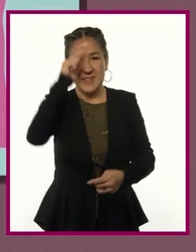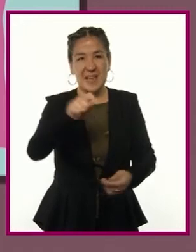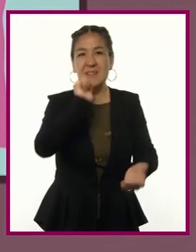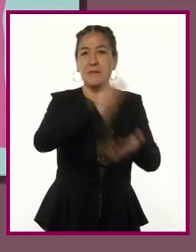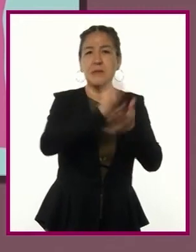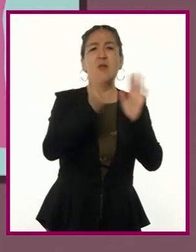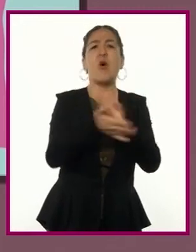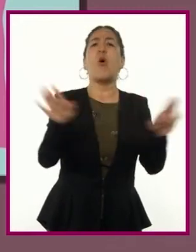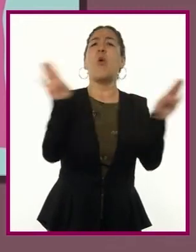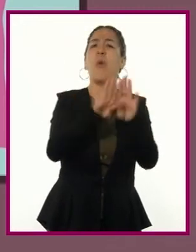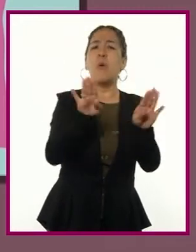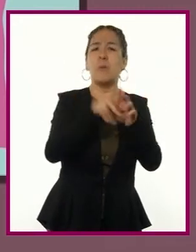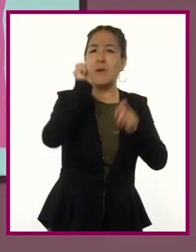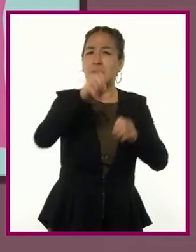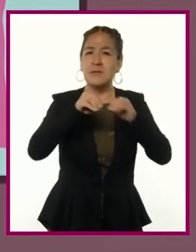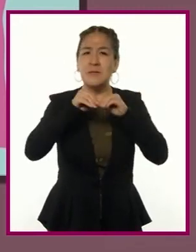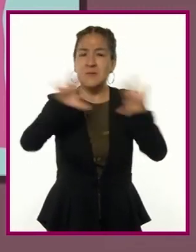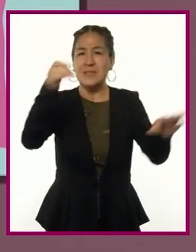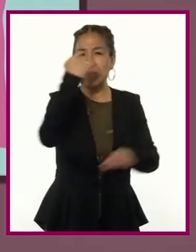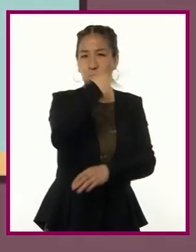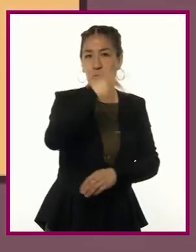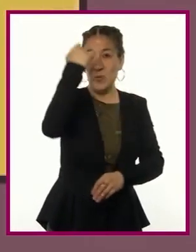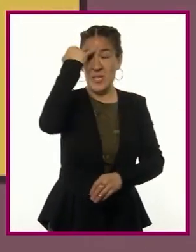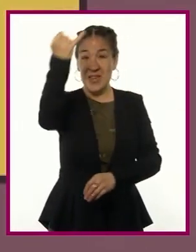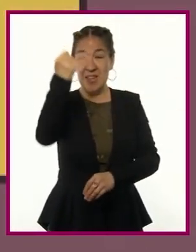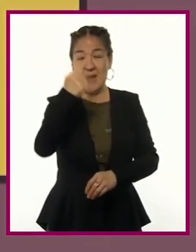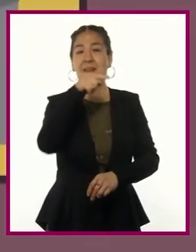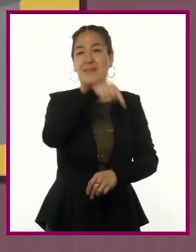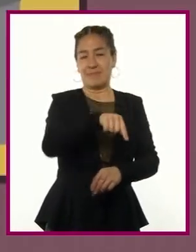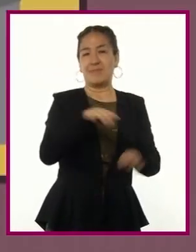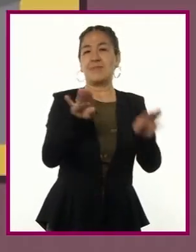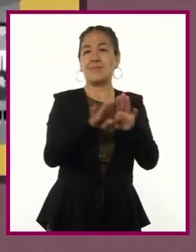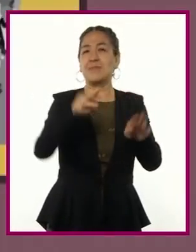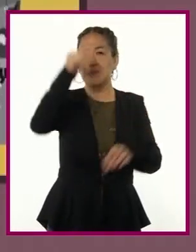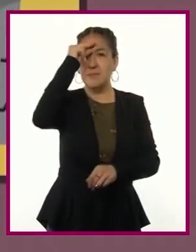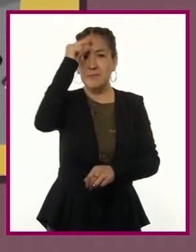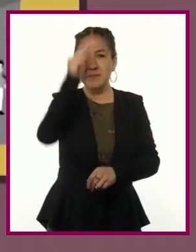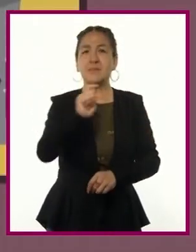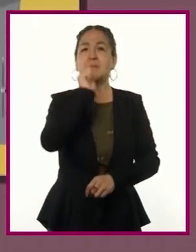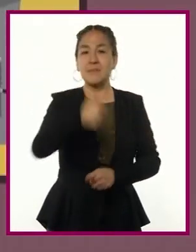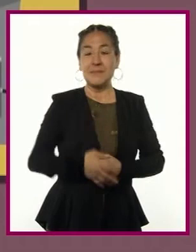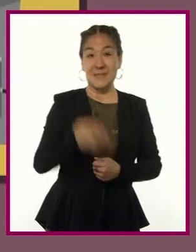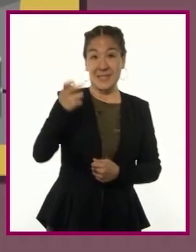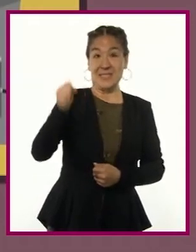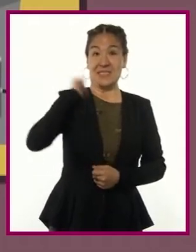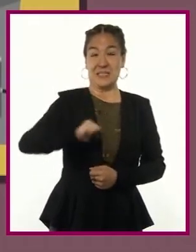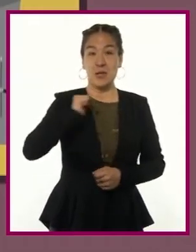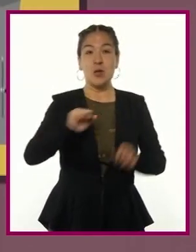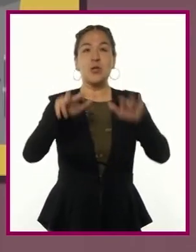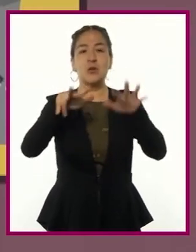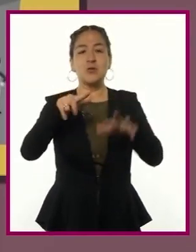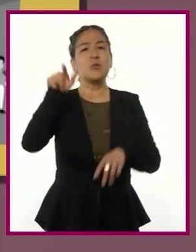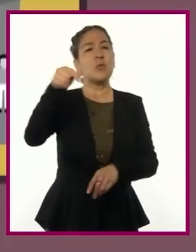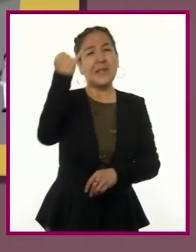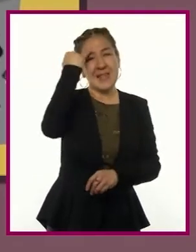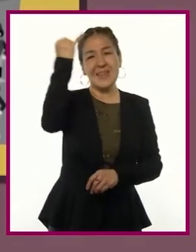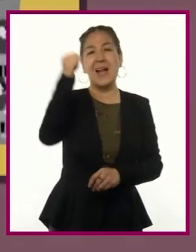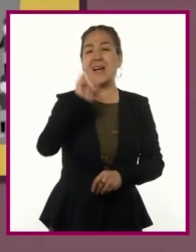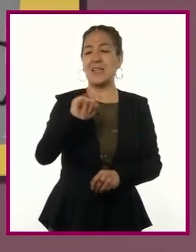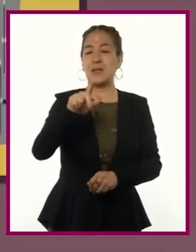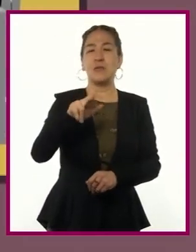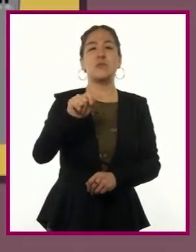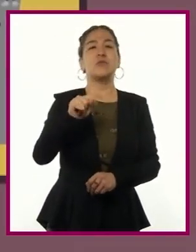para evitar la difusión de las ideas ilustradas en América? Durante el siglo XVIII, las ideas de la Ilustración se